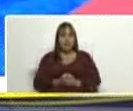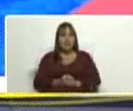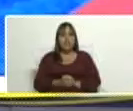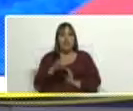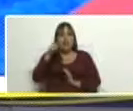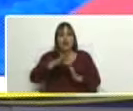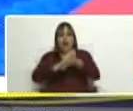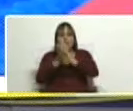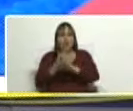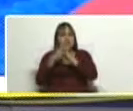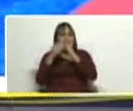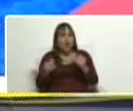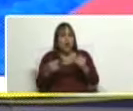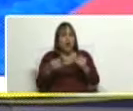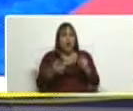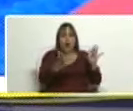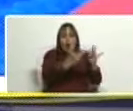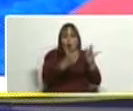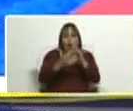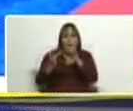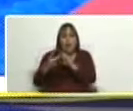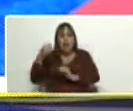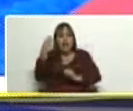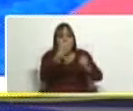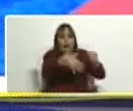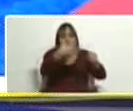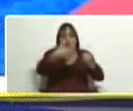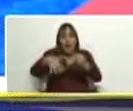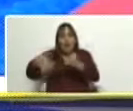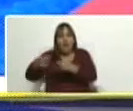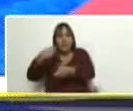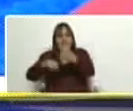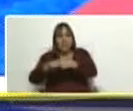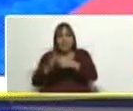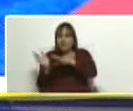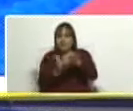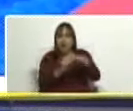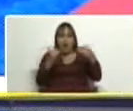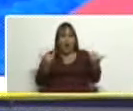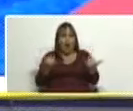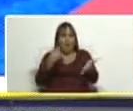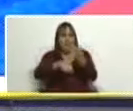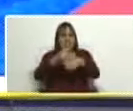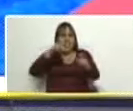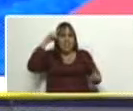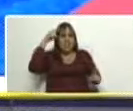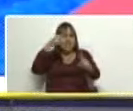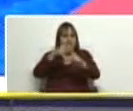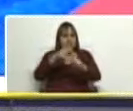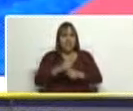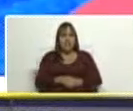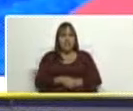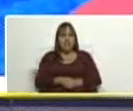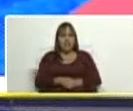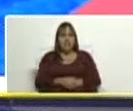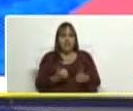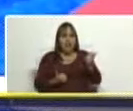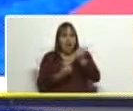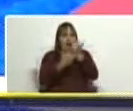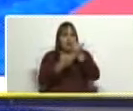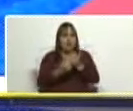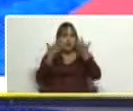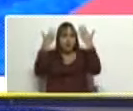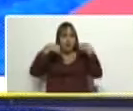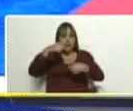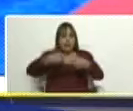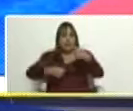eliminar todos los eslabones de intermediación, que son los que van a vender directamente. Y aquí hemos contado con el apoyo del almirante en jefa,